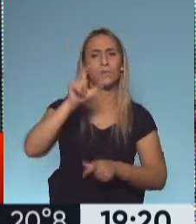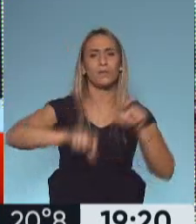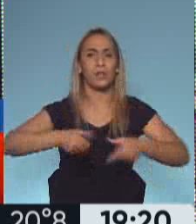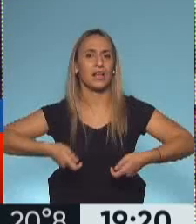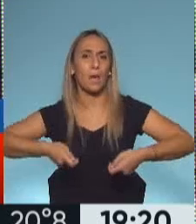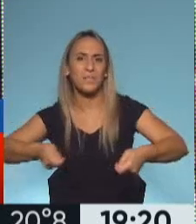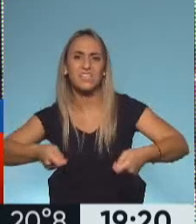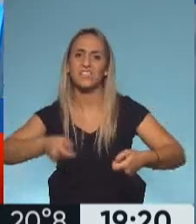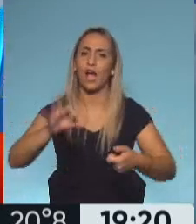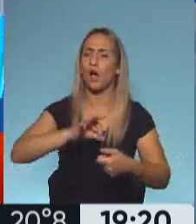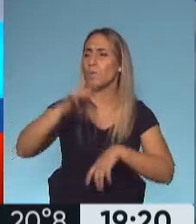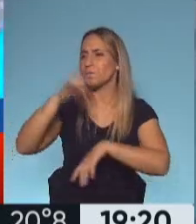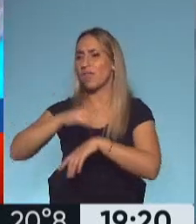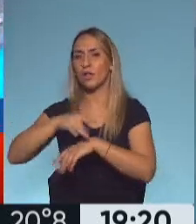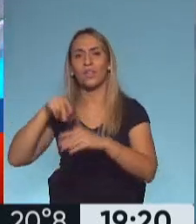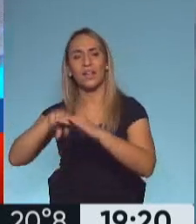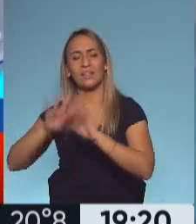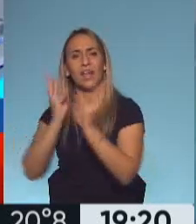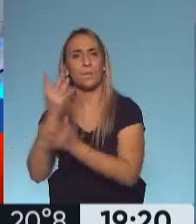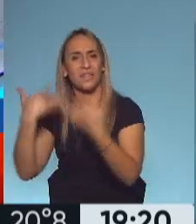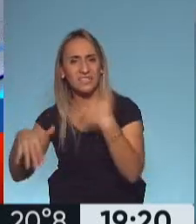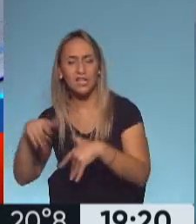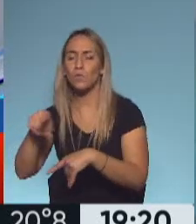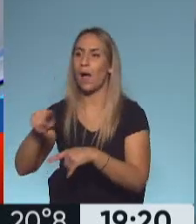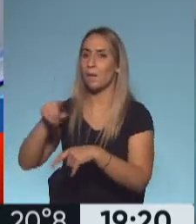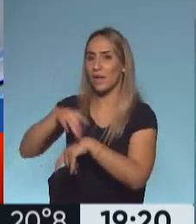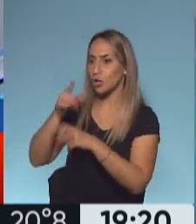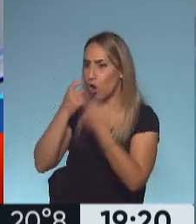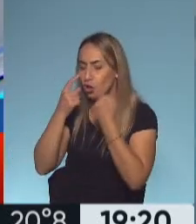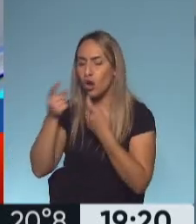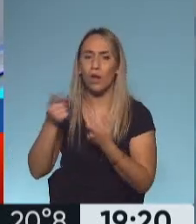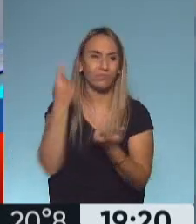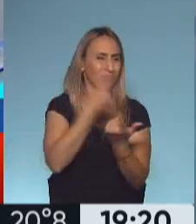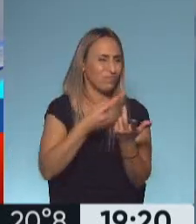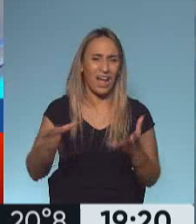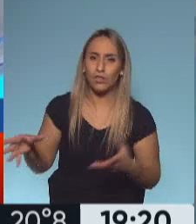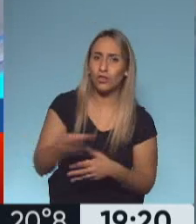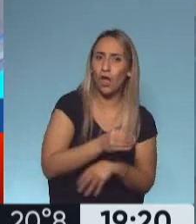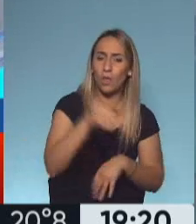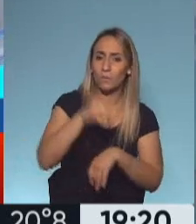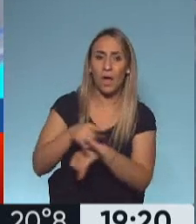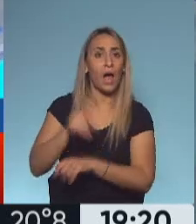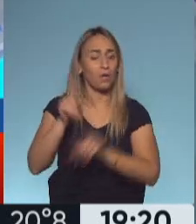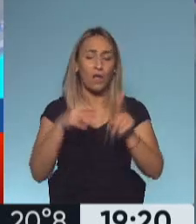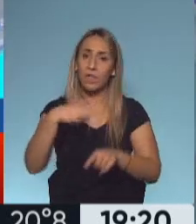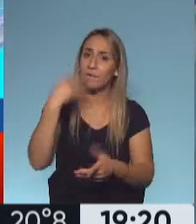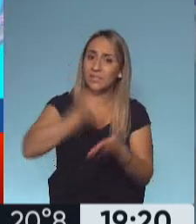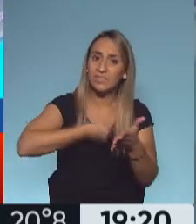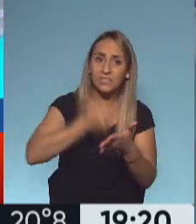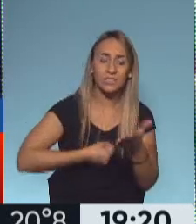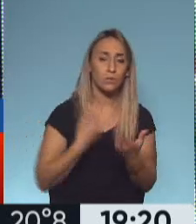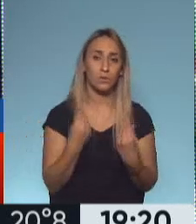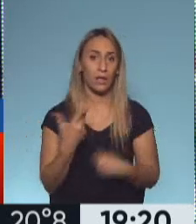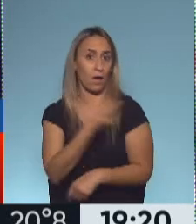tantos médicos, intensivistas, yendo a quienes trabajan en el ministerio. Porque en este momento tienen que luchar contra la falta de